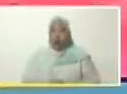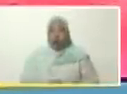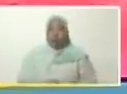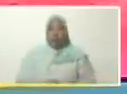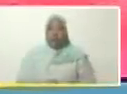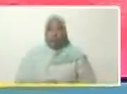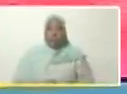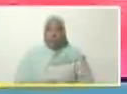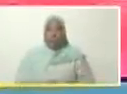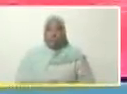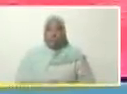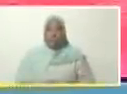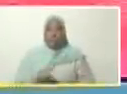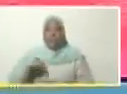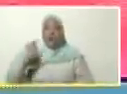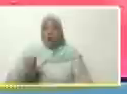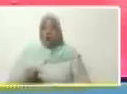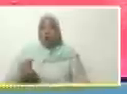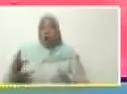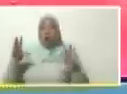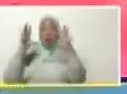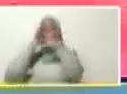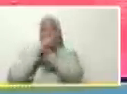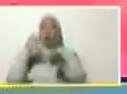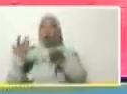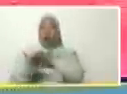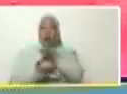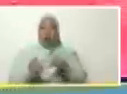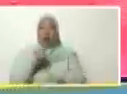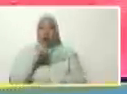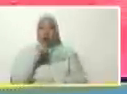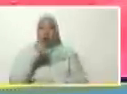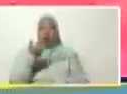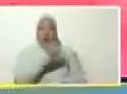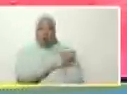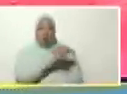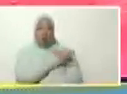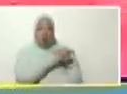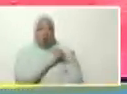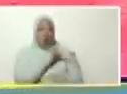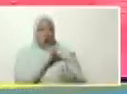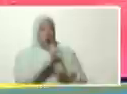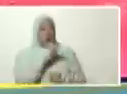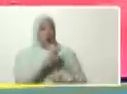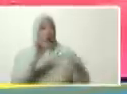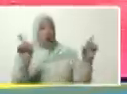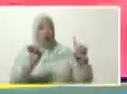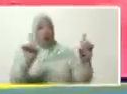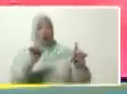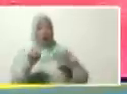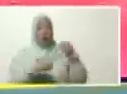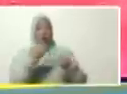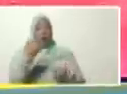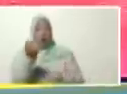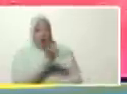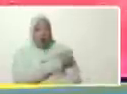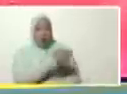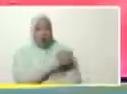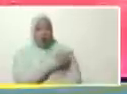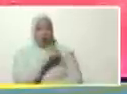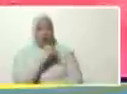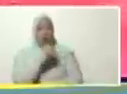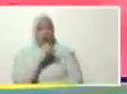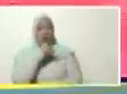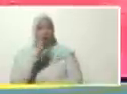Y luego en la noche, el ataque criminal, porque salió la derecha mediática y salió la derecha extremista